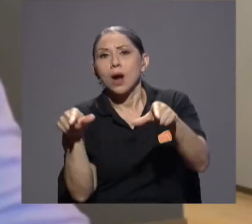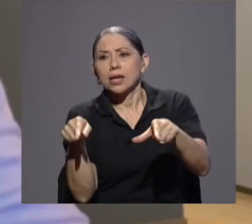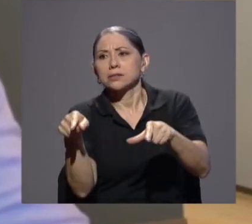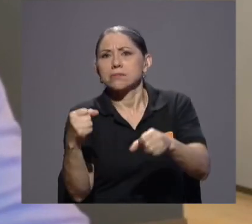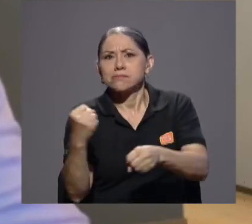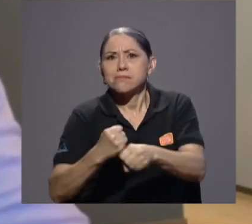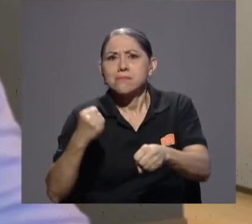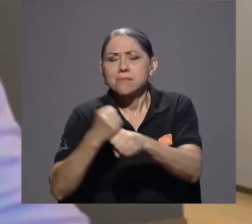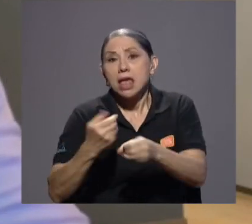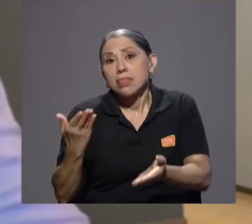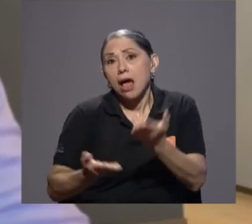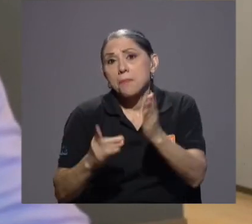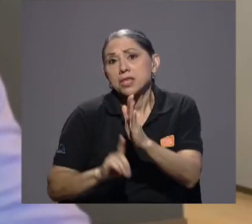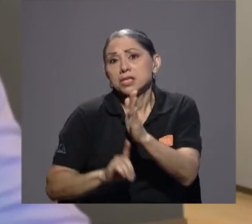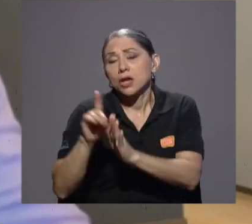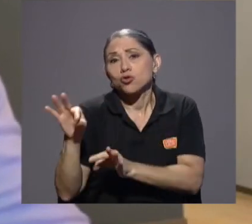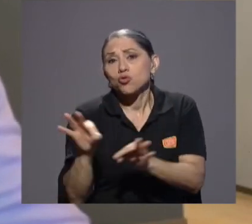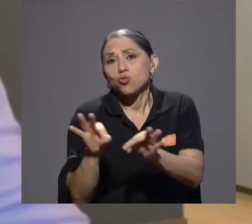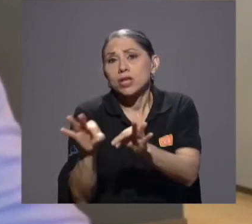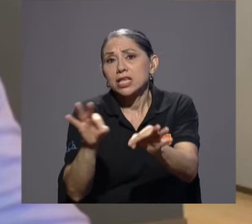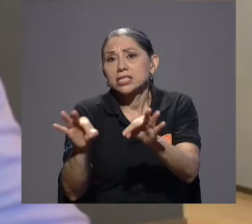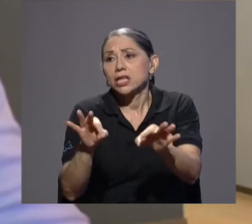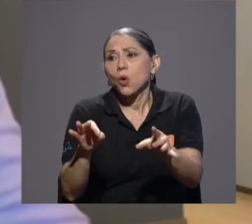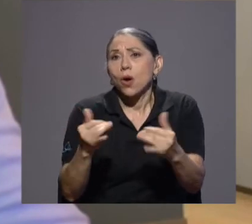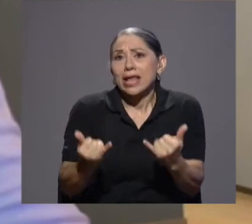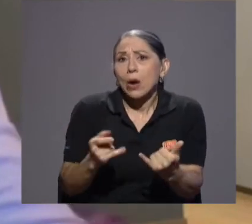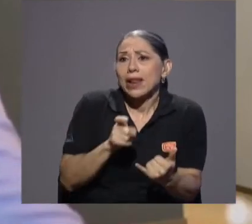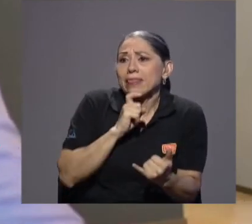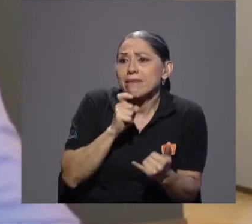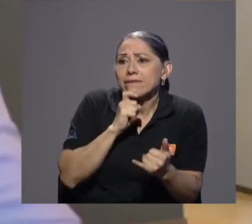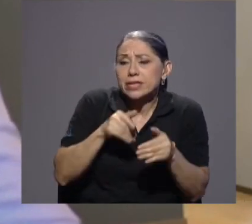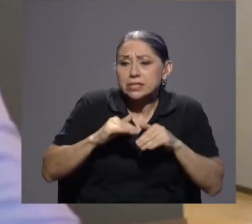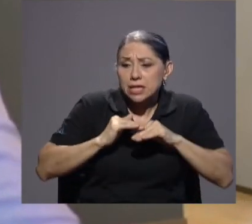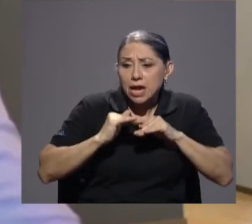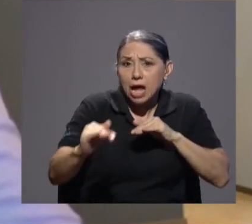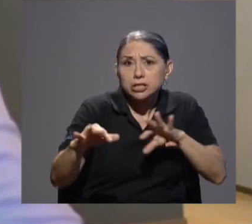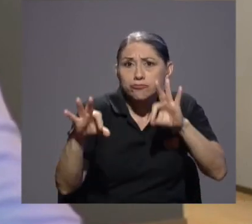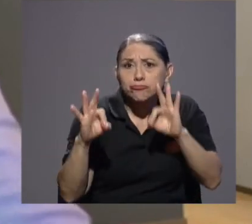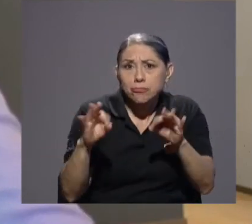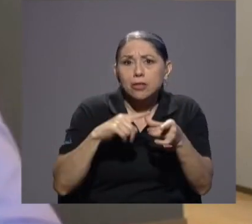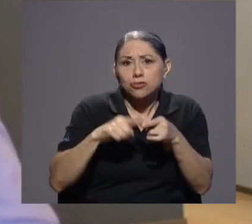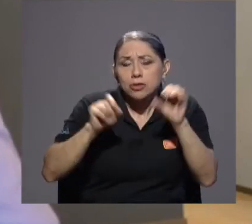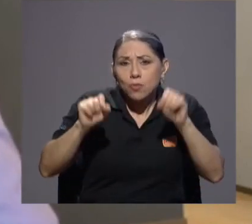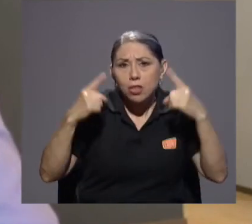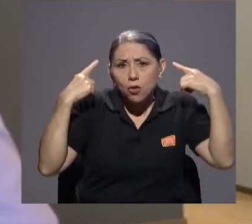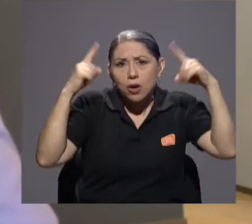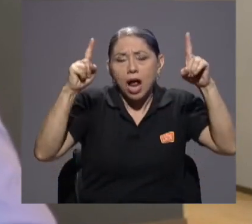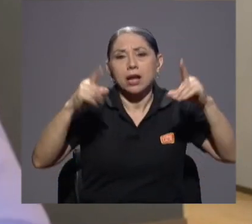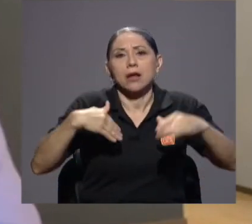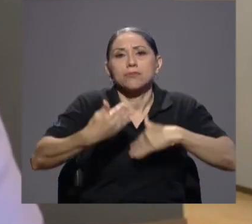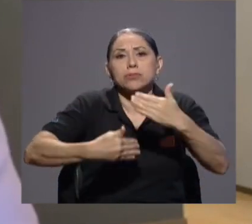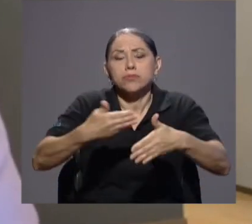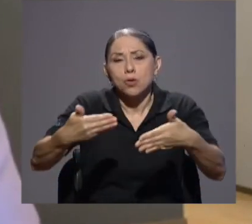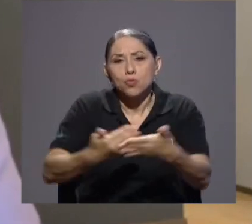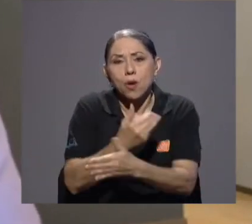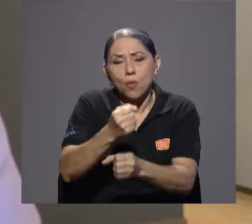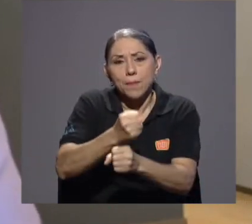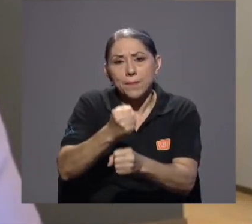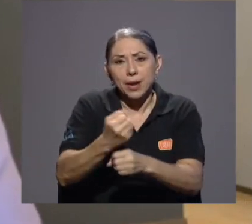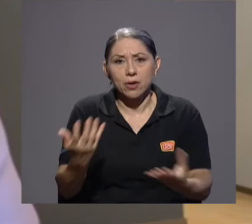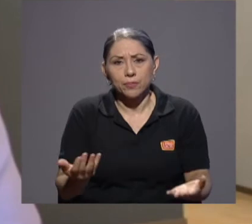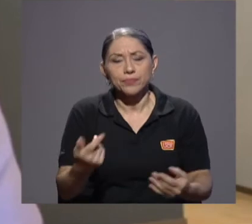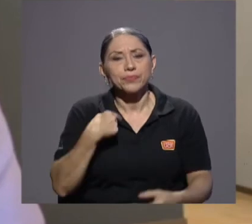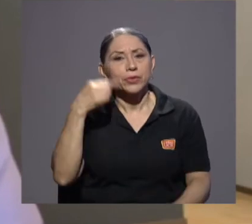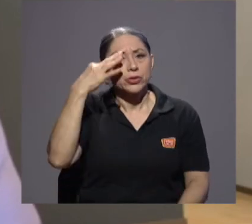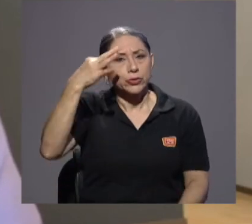de desarrollo turístico con muy poca accesibilidad poder potenciar esto, generar nuevo empleo, de tal manera que